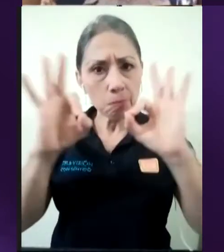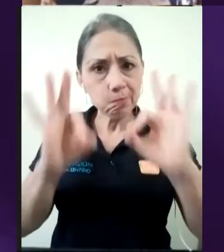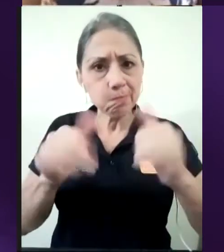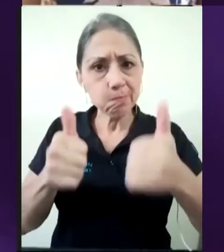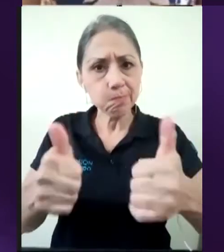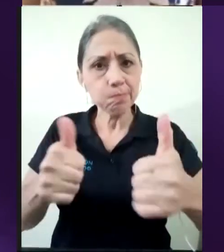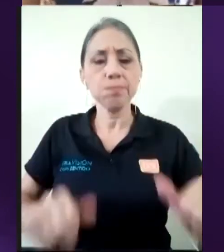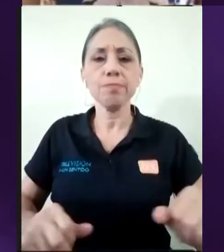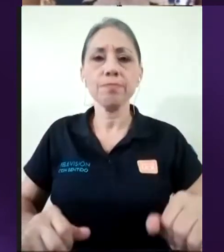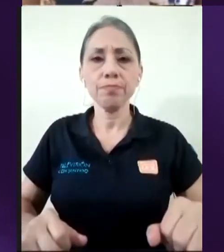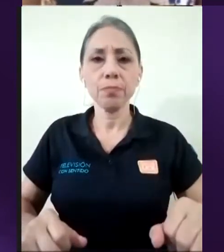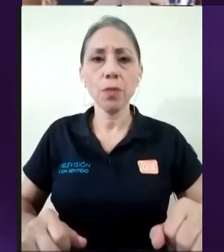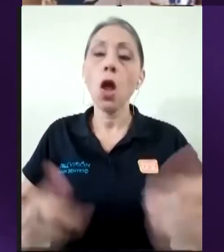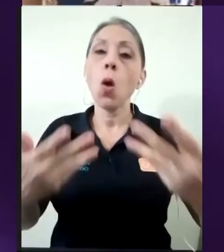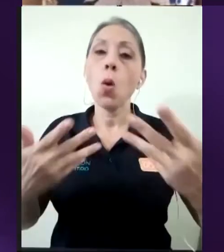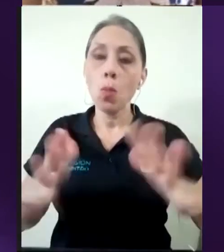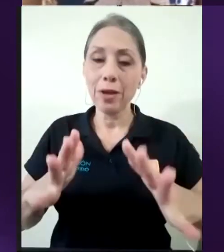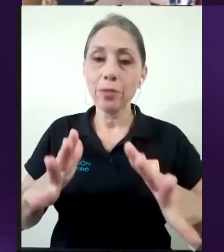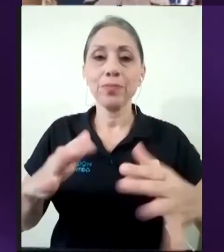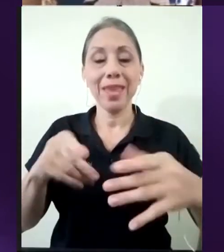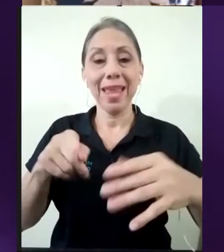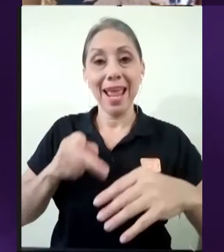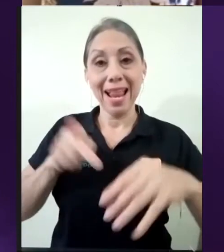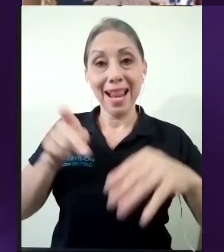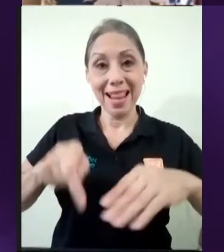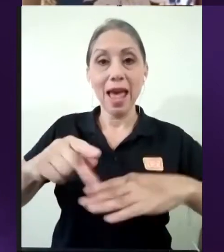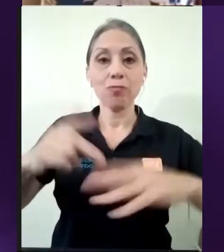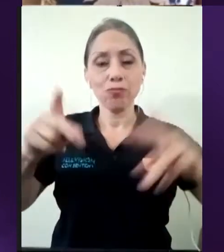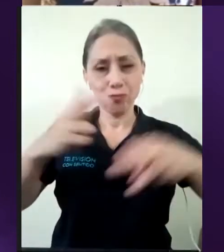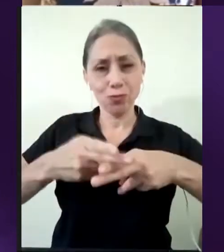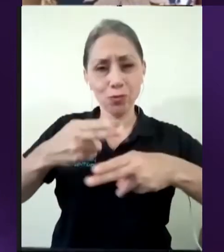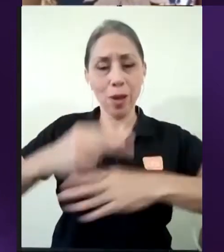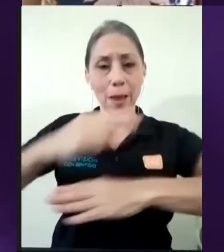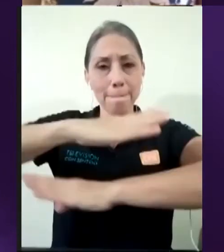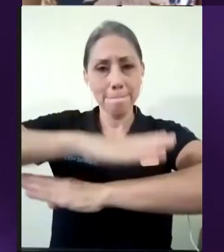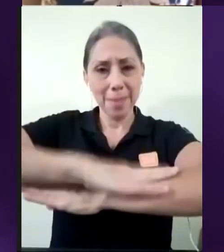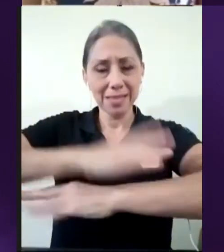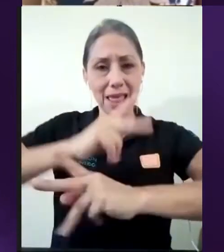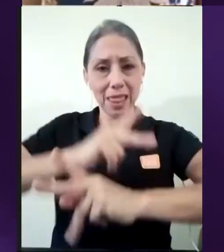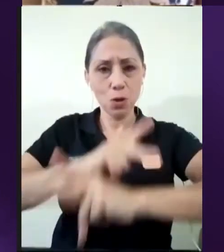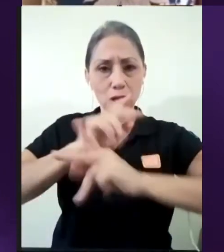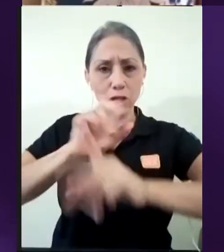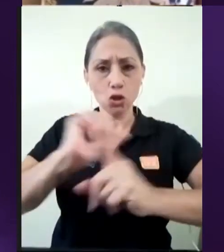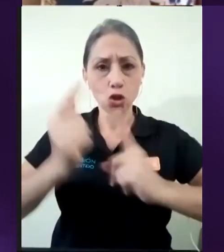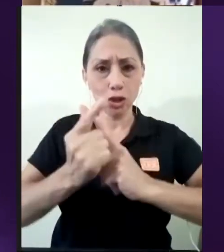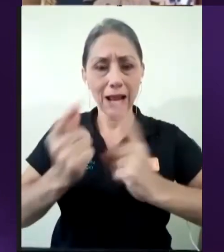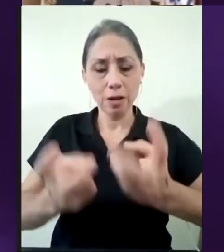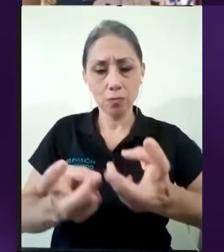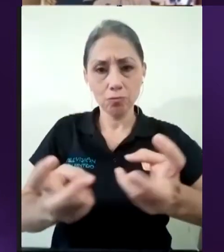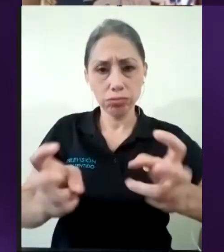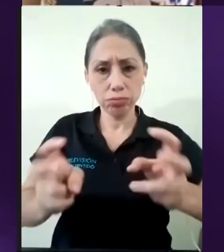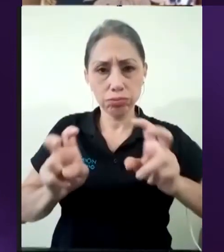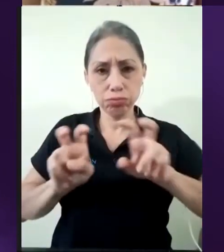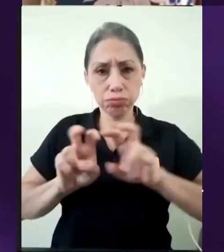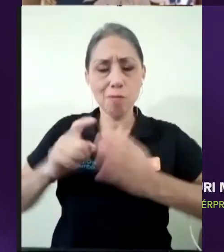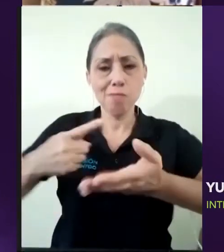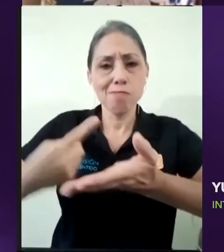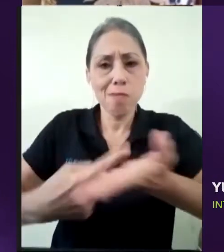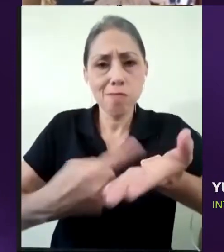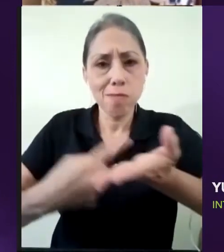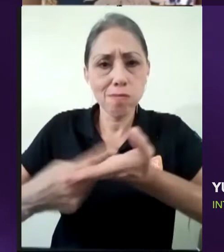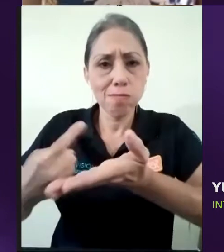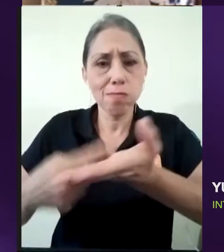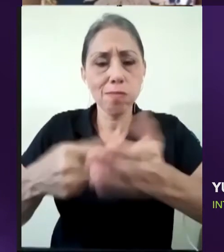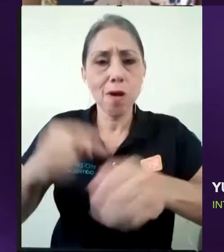Precisamente fue la articulación de la Mesa de Protección Social, donde CONAPDIS está participando